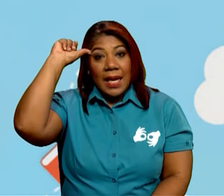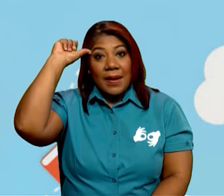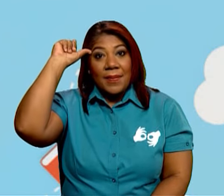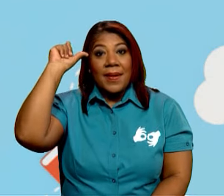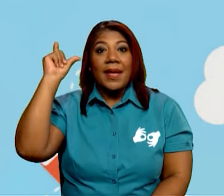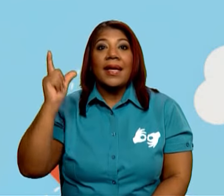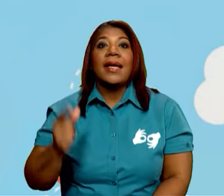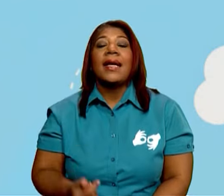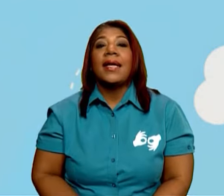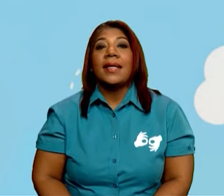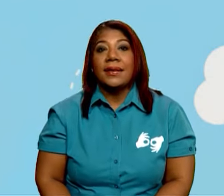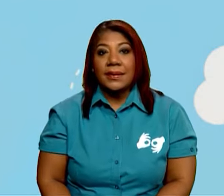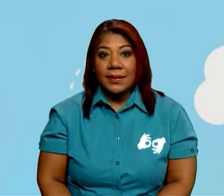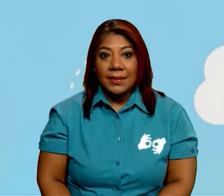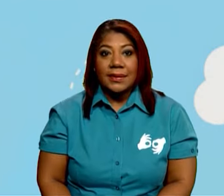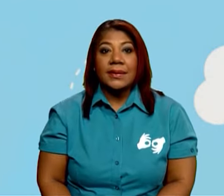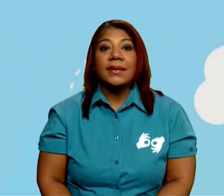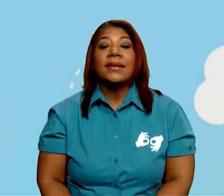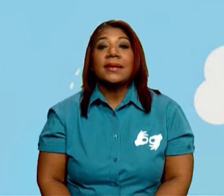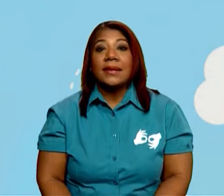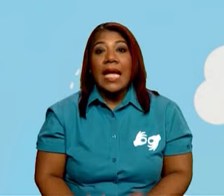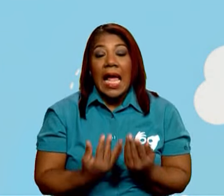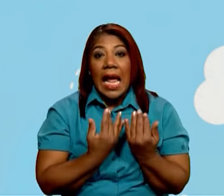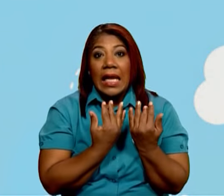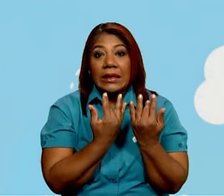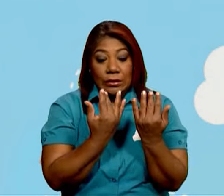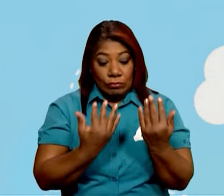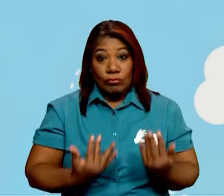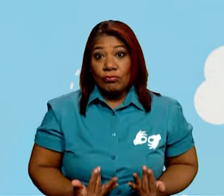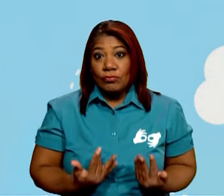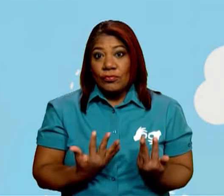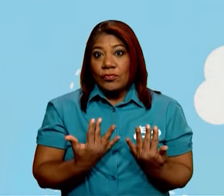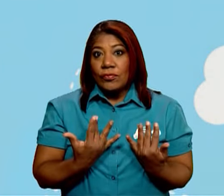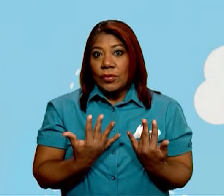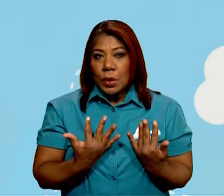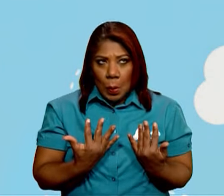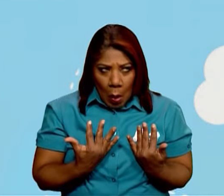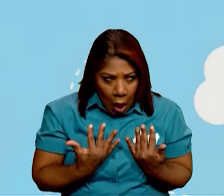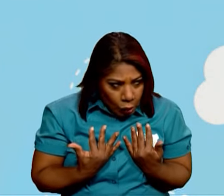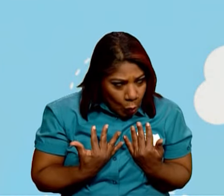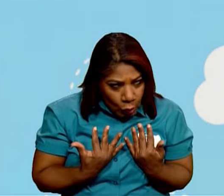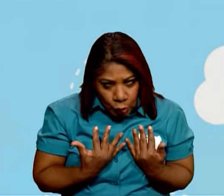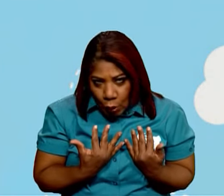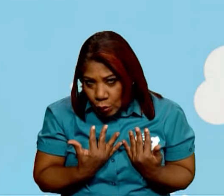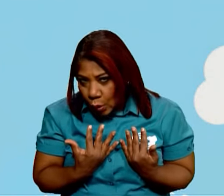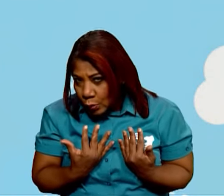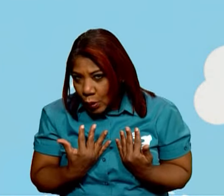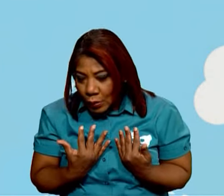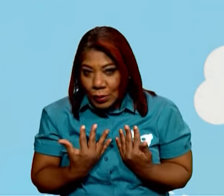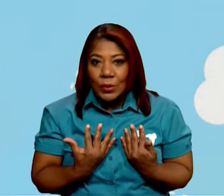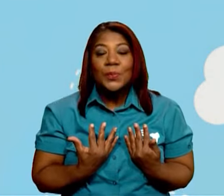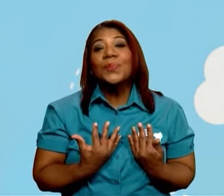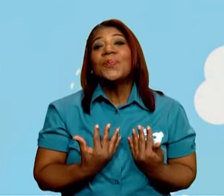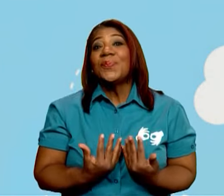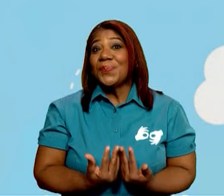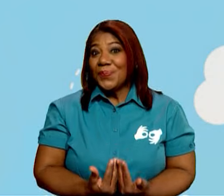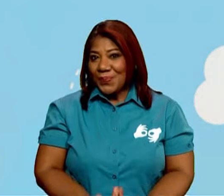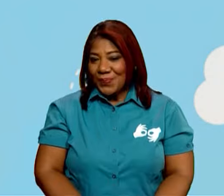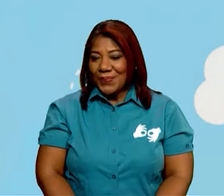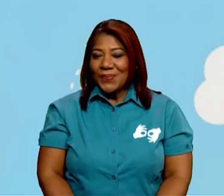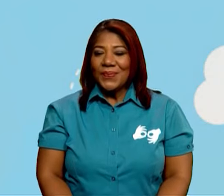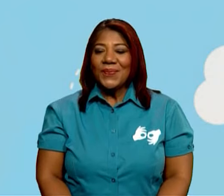La vaca come lo que es la hierba verde. Así que no hay problema en cuanto a eso. Puede ser